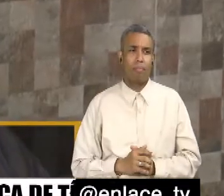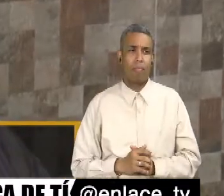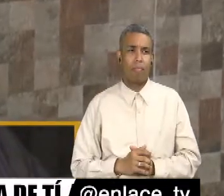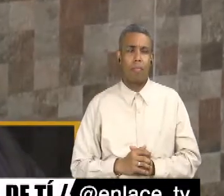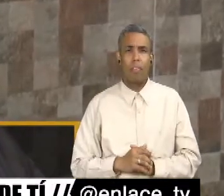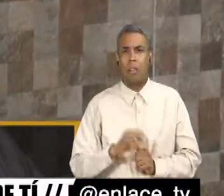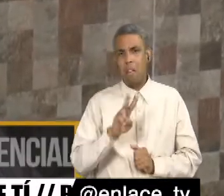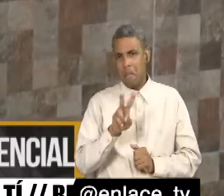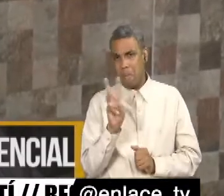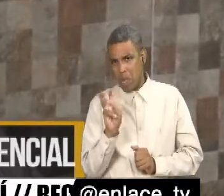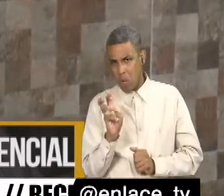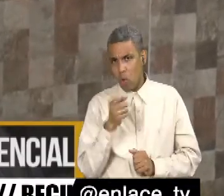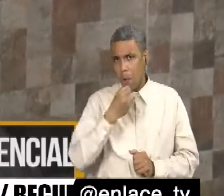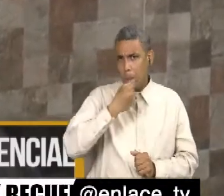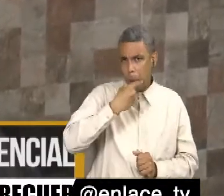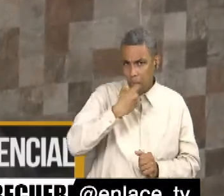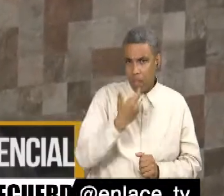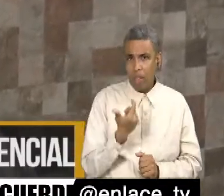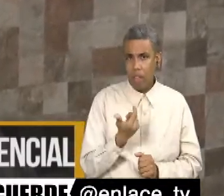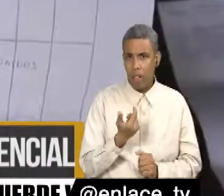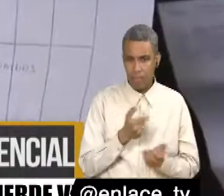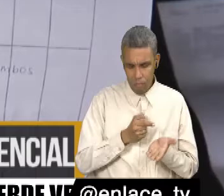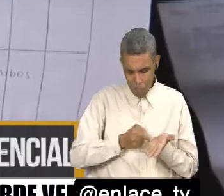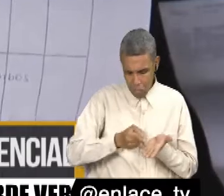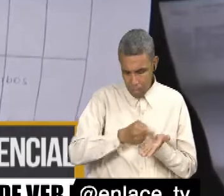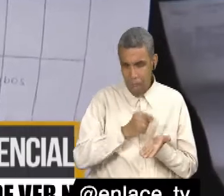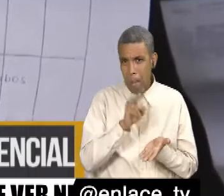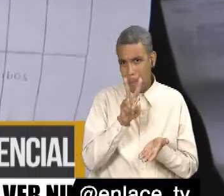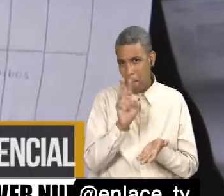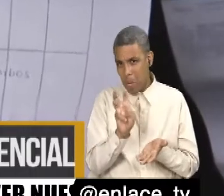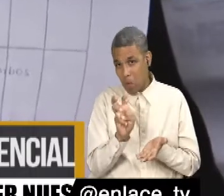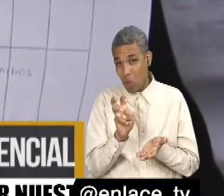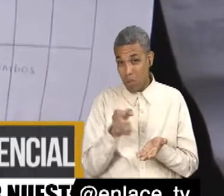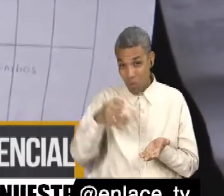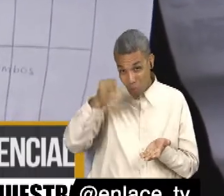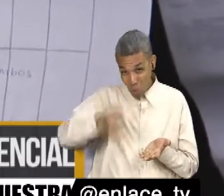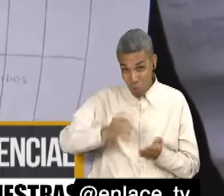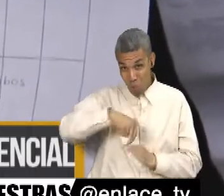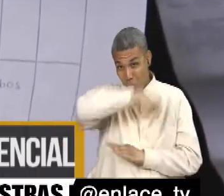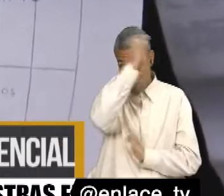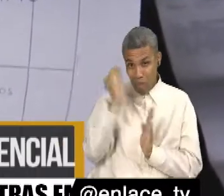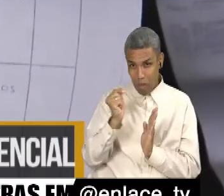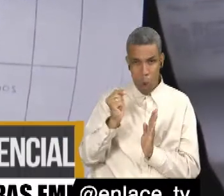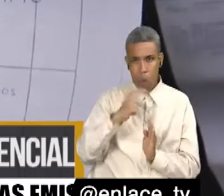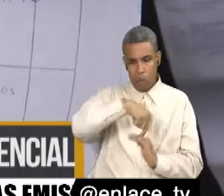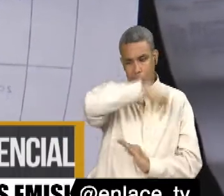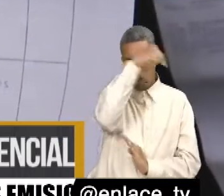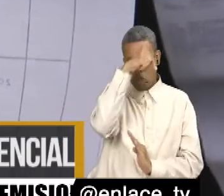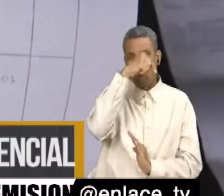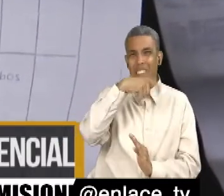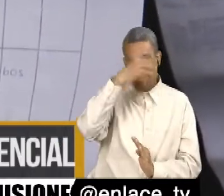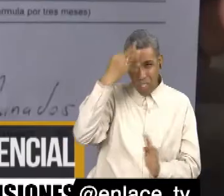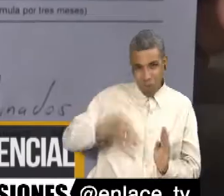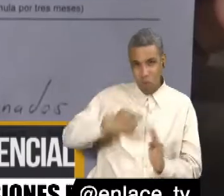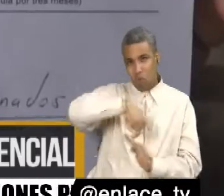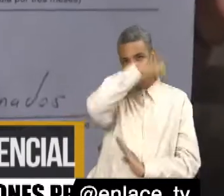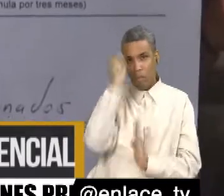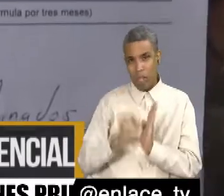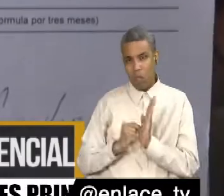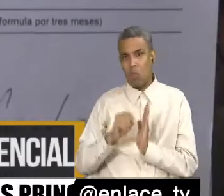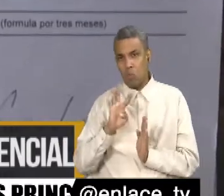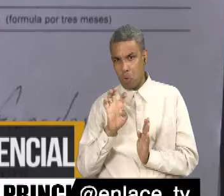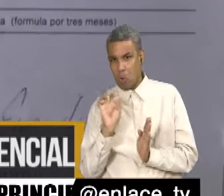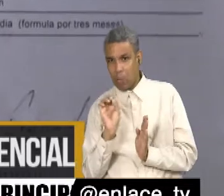28 pastillitas y eran 90. Yo fui allá a la Andisalud y la señora